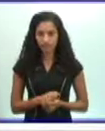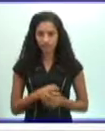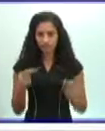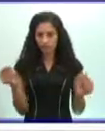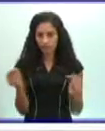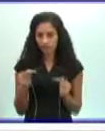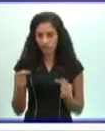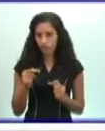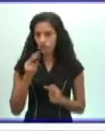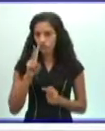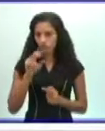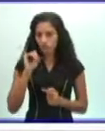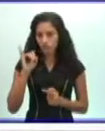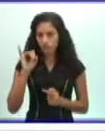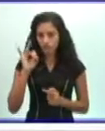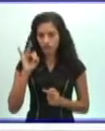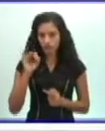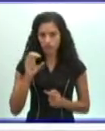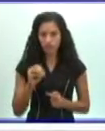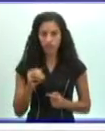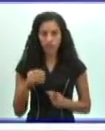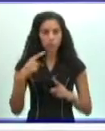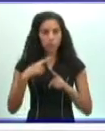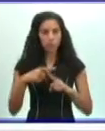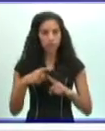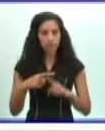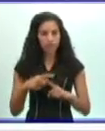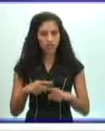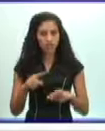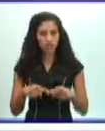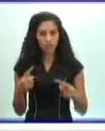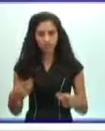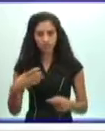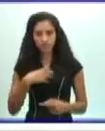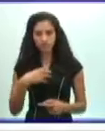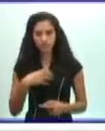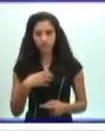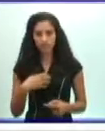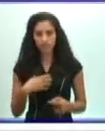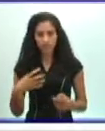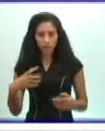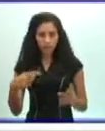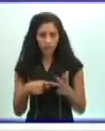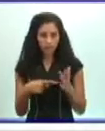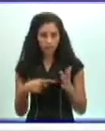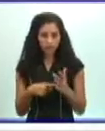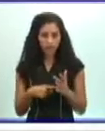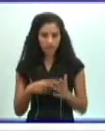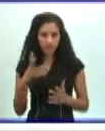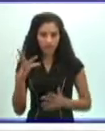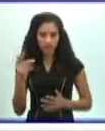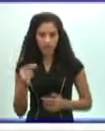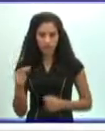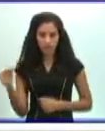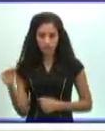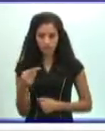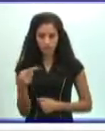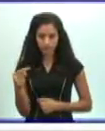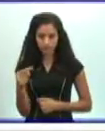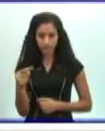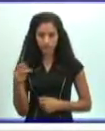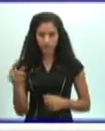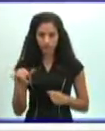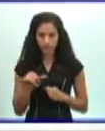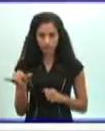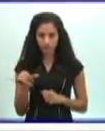Sería 270 positivo, pues estamos en presencia de una multiplicación de números con signos